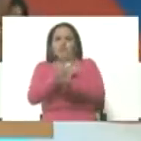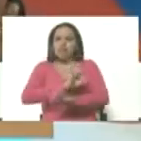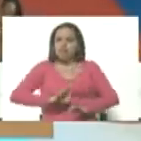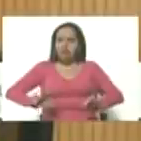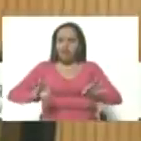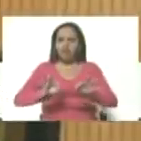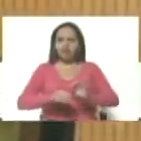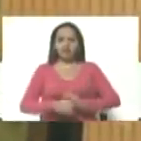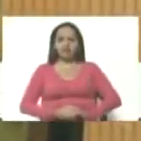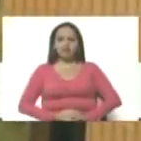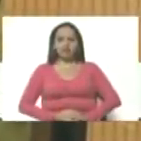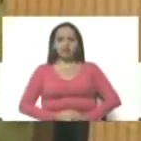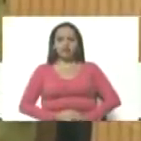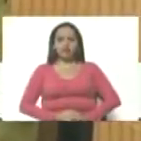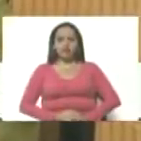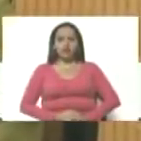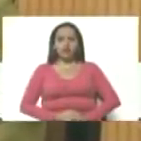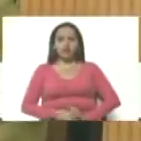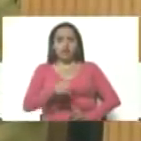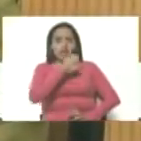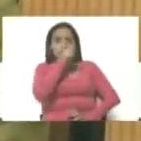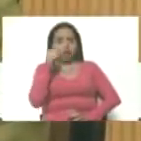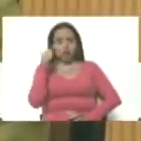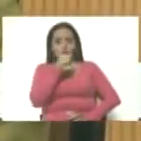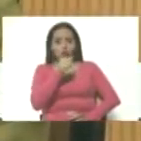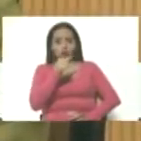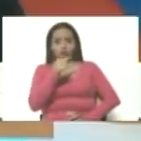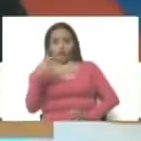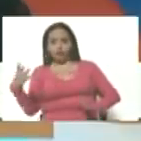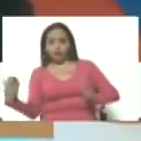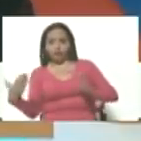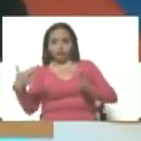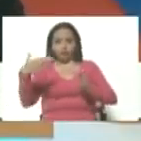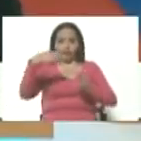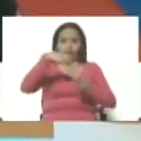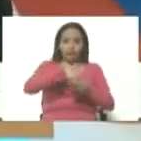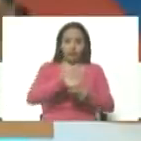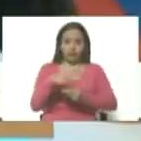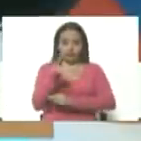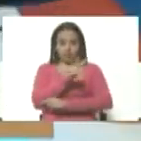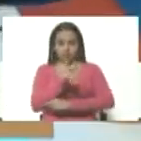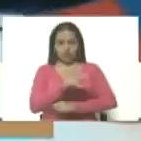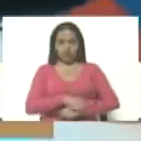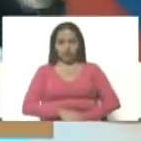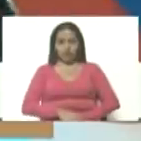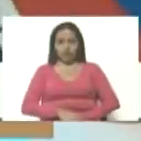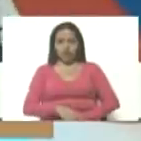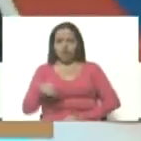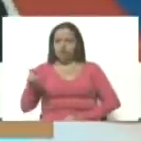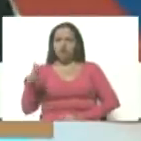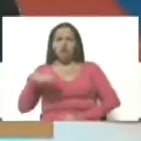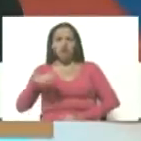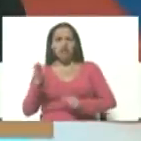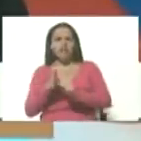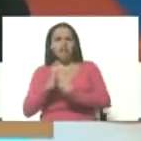de que las drogas transiten por Venezuela que no sea de la República de